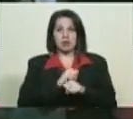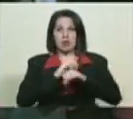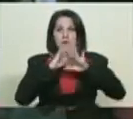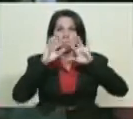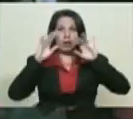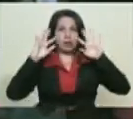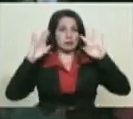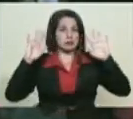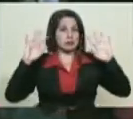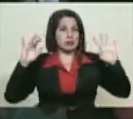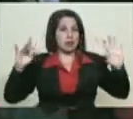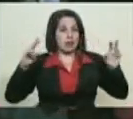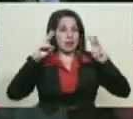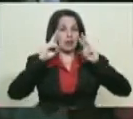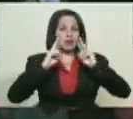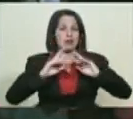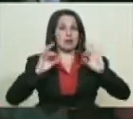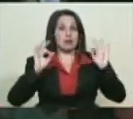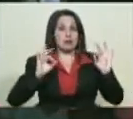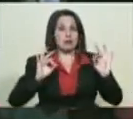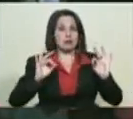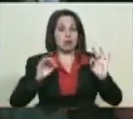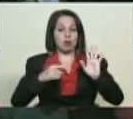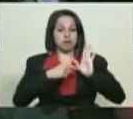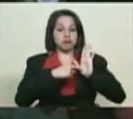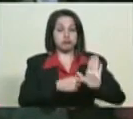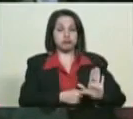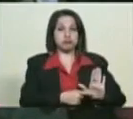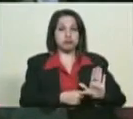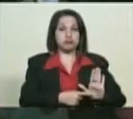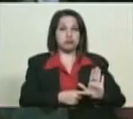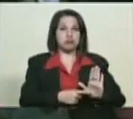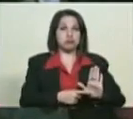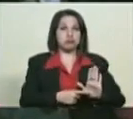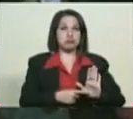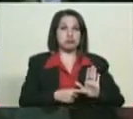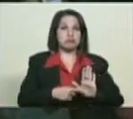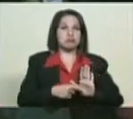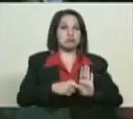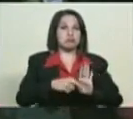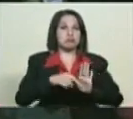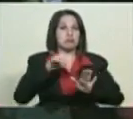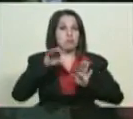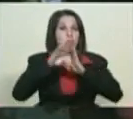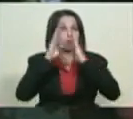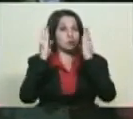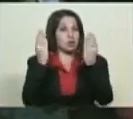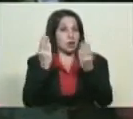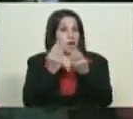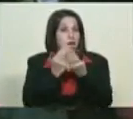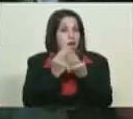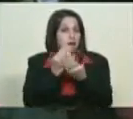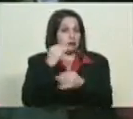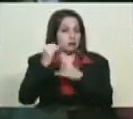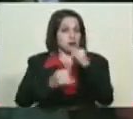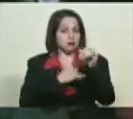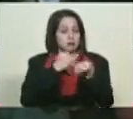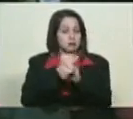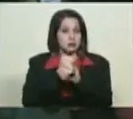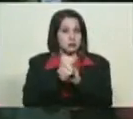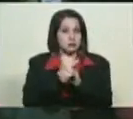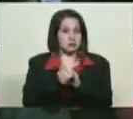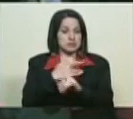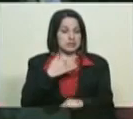transparente, pulcro, referente a nivel internacional. De eso